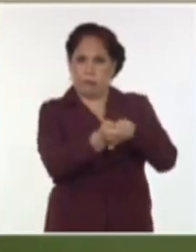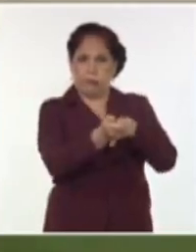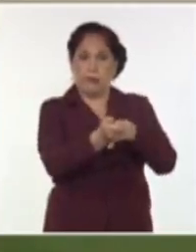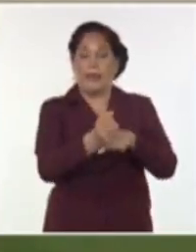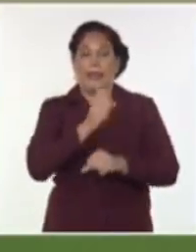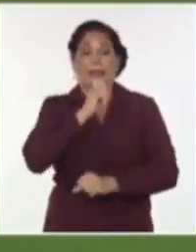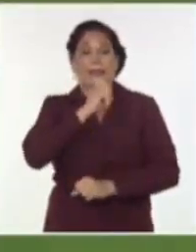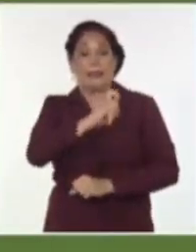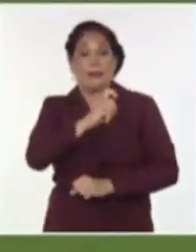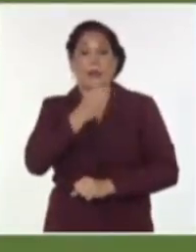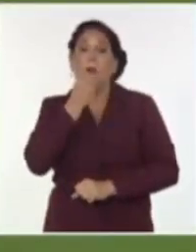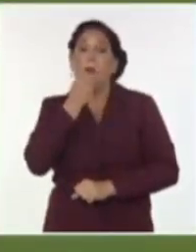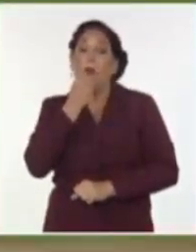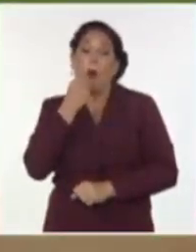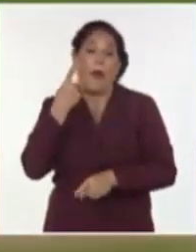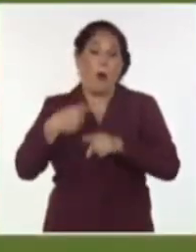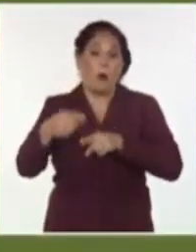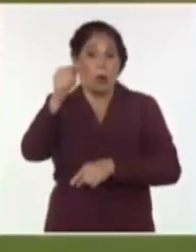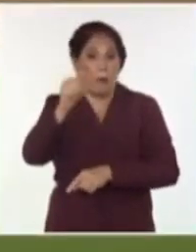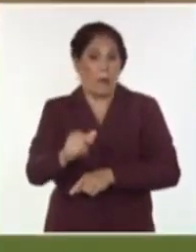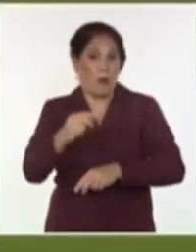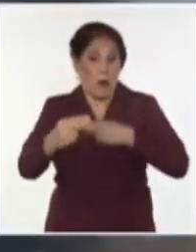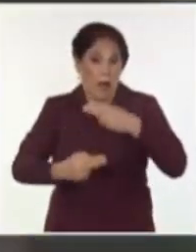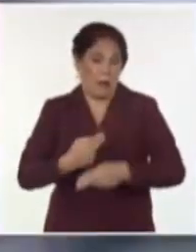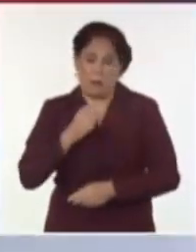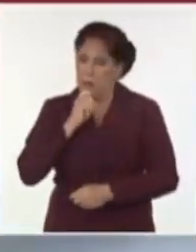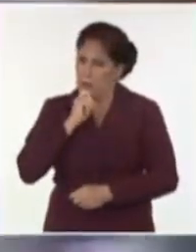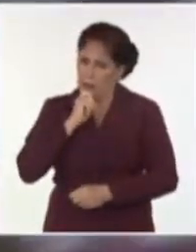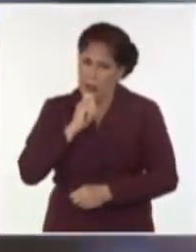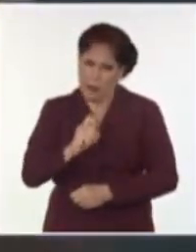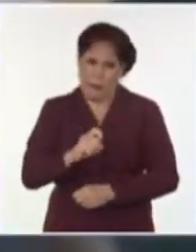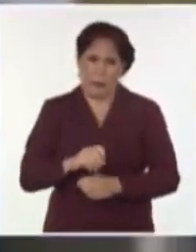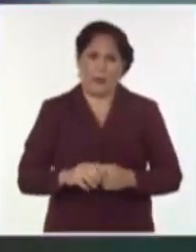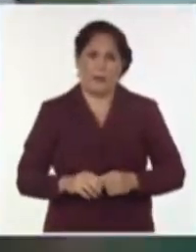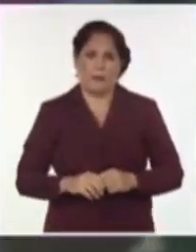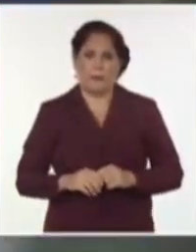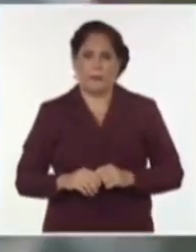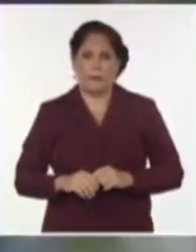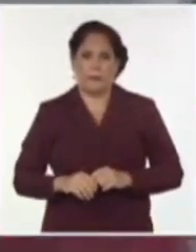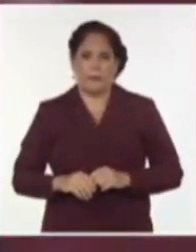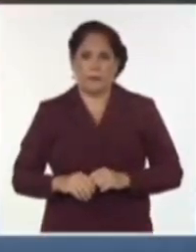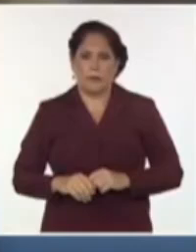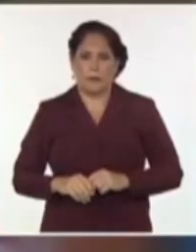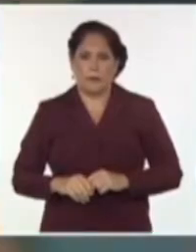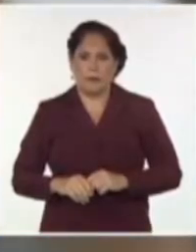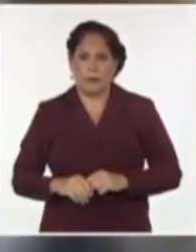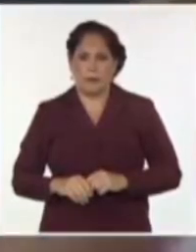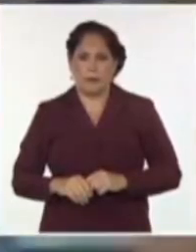difíciles de igualar en la historia de los Juegos Olímpicos. La de Cicero, con